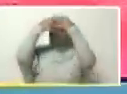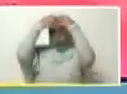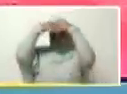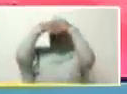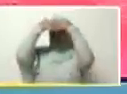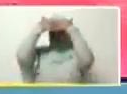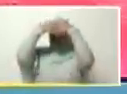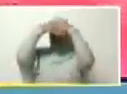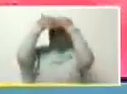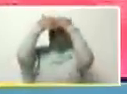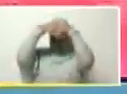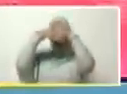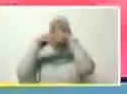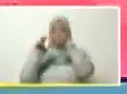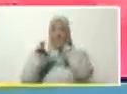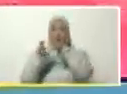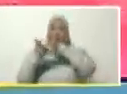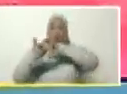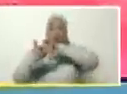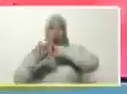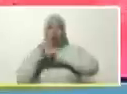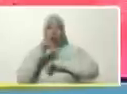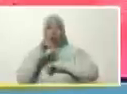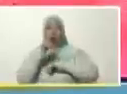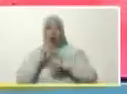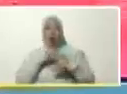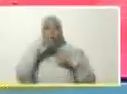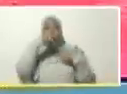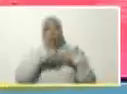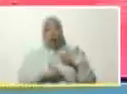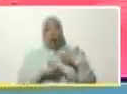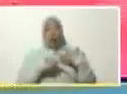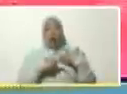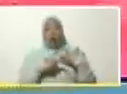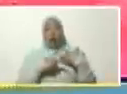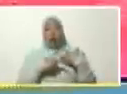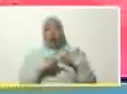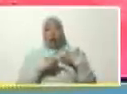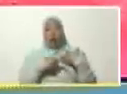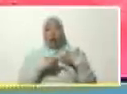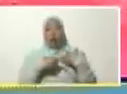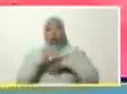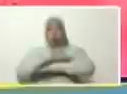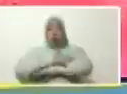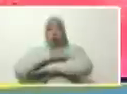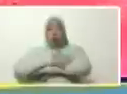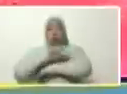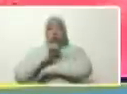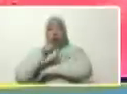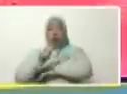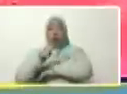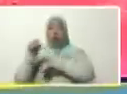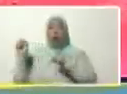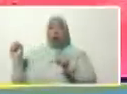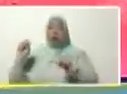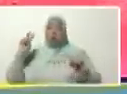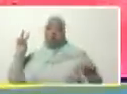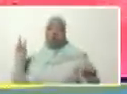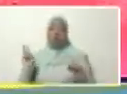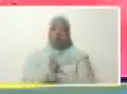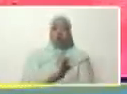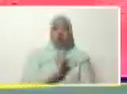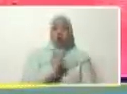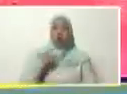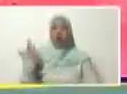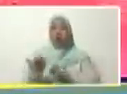de cerebro, y lo habían planificado para que, bueno, actuara de manera violenta en